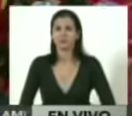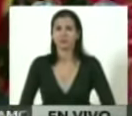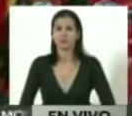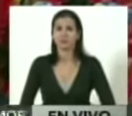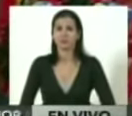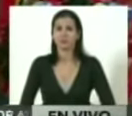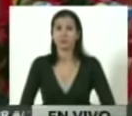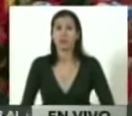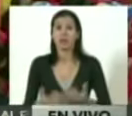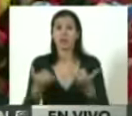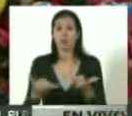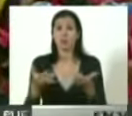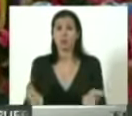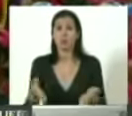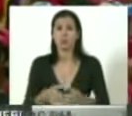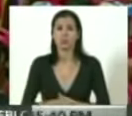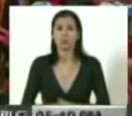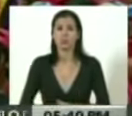Y está ahora